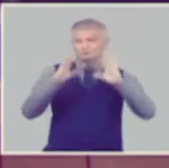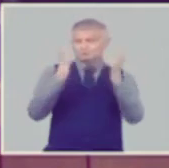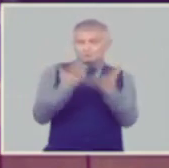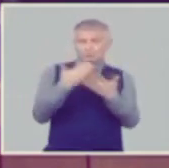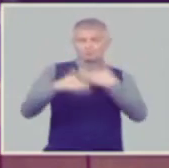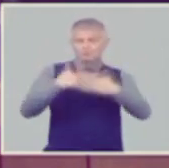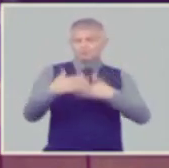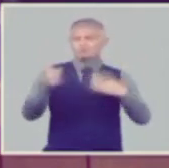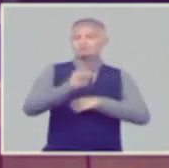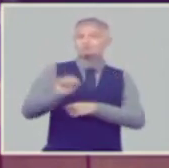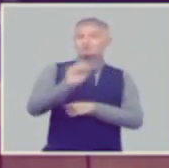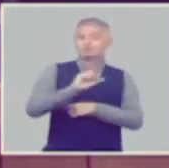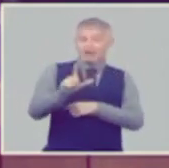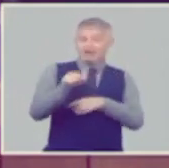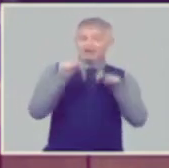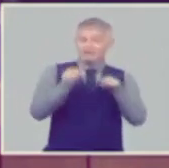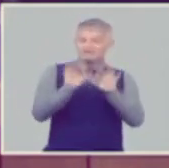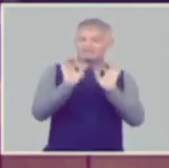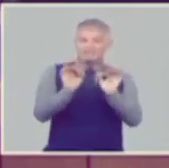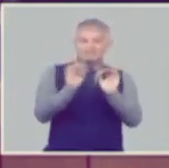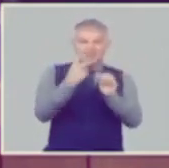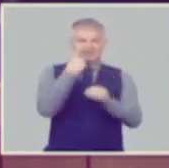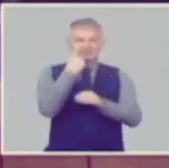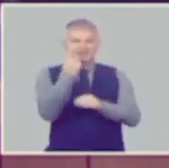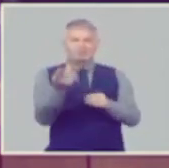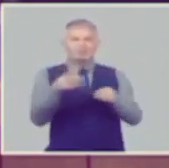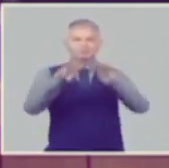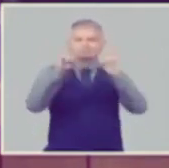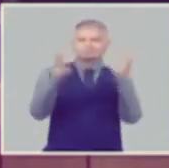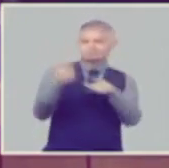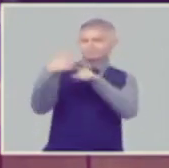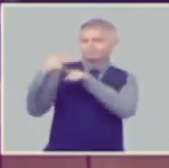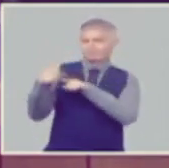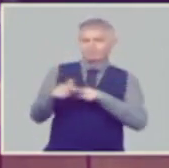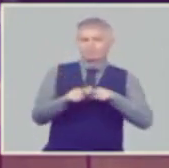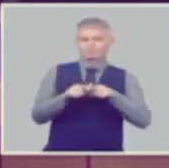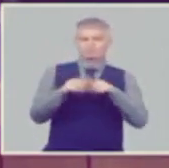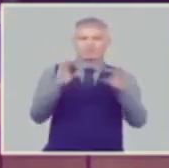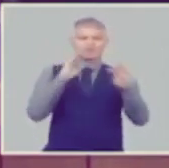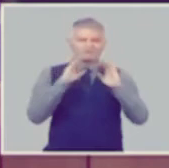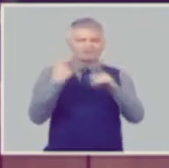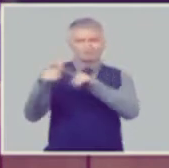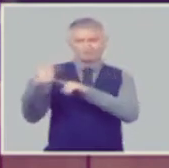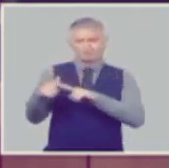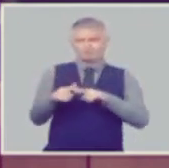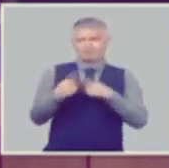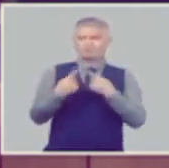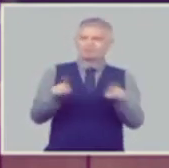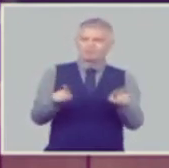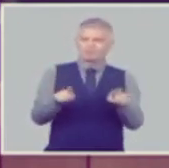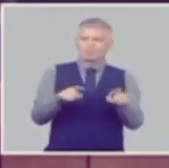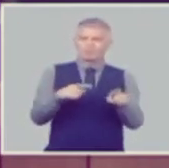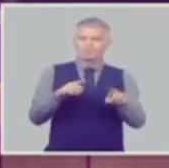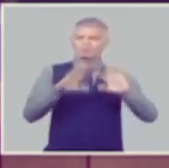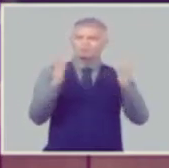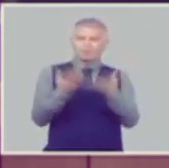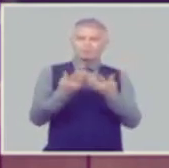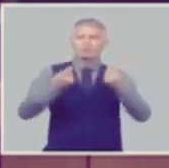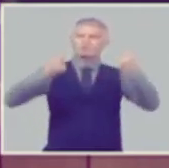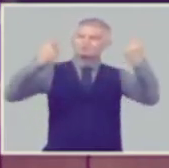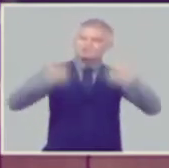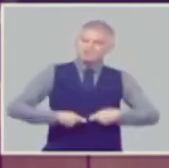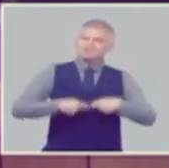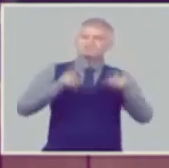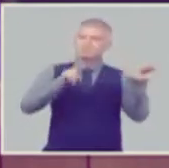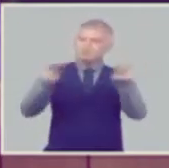a la cara a través de las plataformas digitales, pero no mediante los entes que deberían estar con las uñas hurgando en